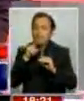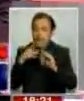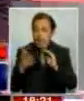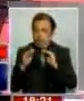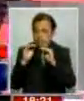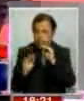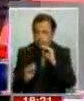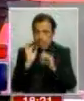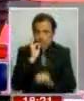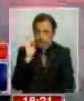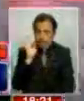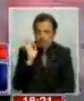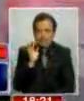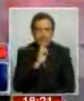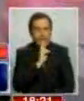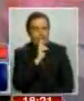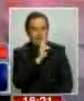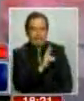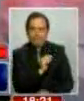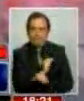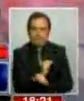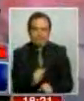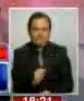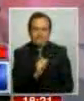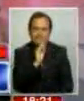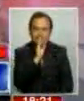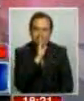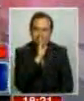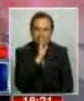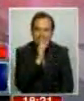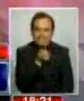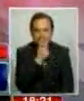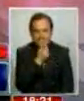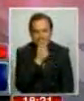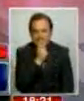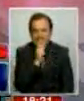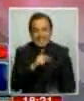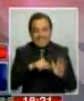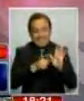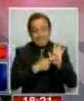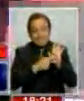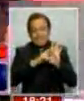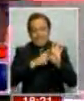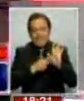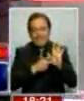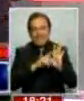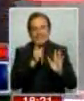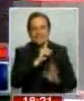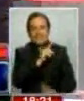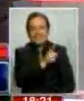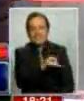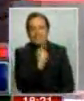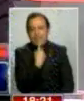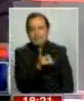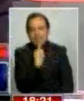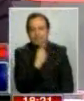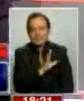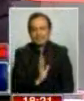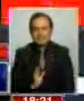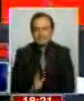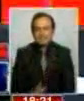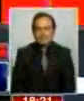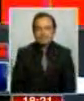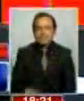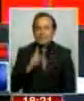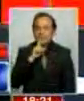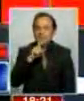todo caso no voy a entrar en esa materia, me voy a quedar en las materias que tienen que ver con la reforma tributaria y no lo que básicamente, digamos, ¿y si van